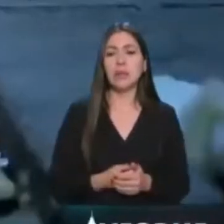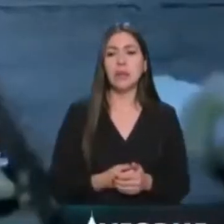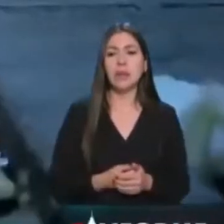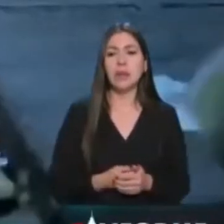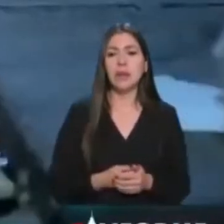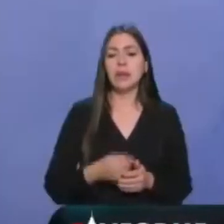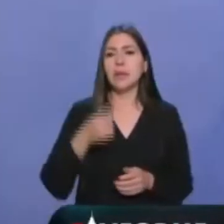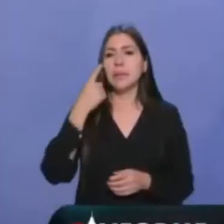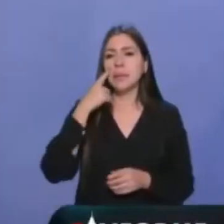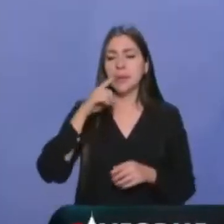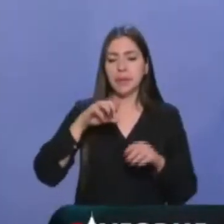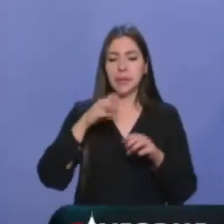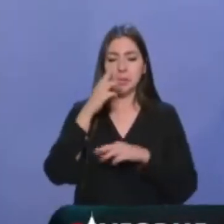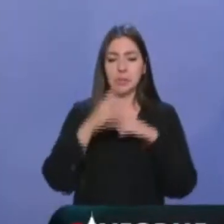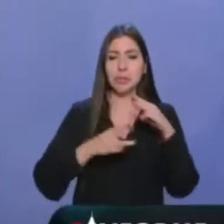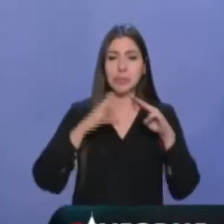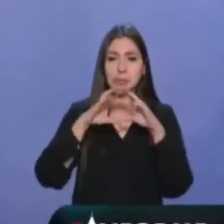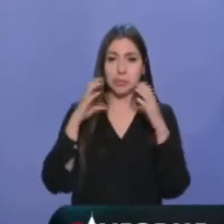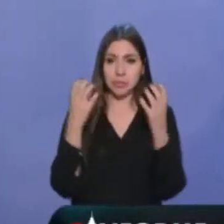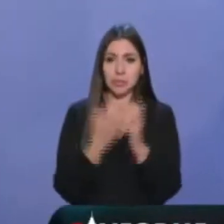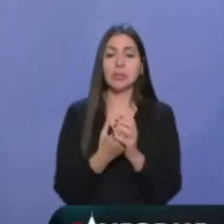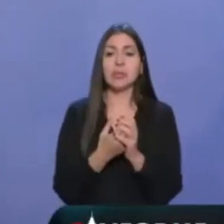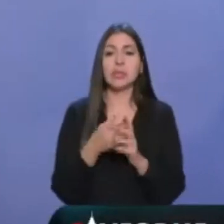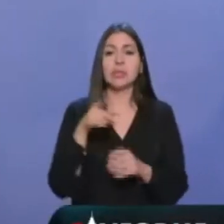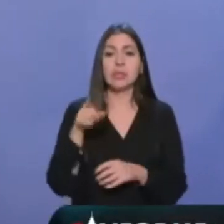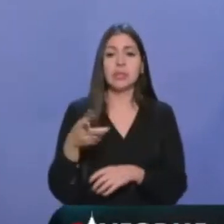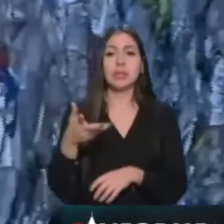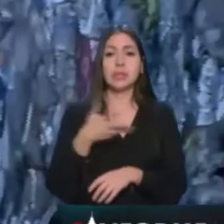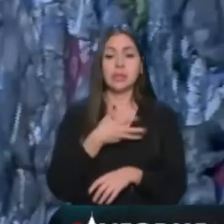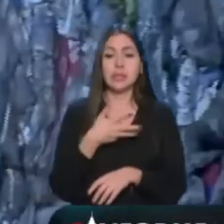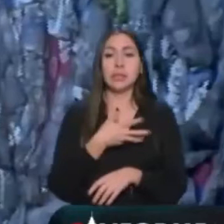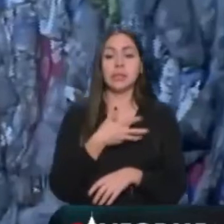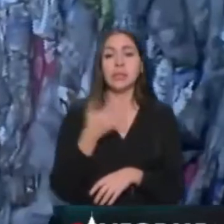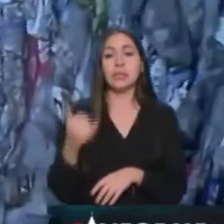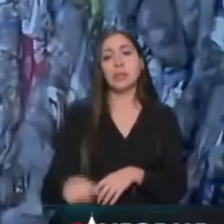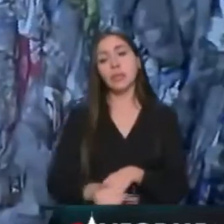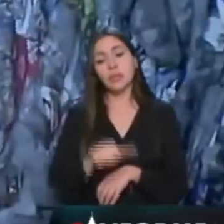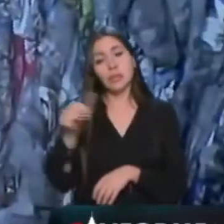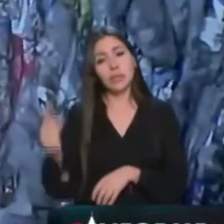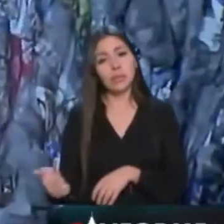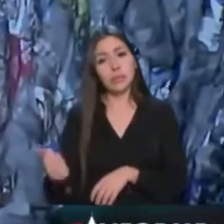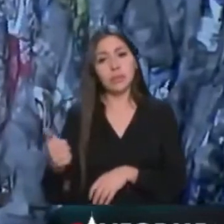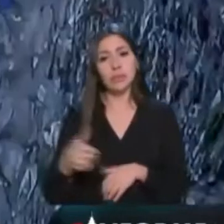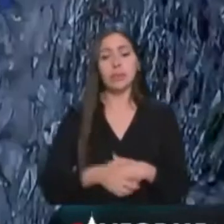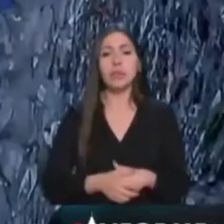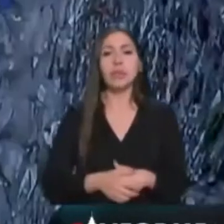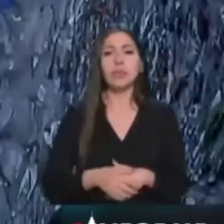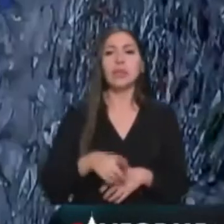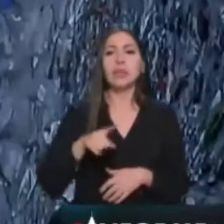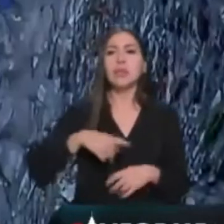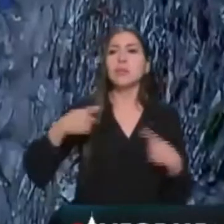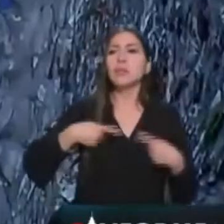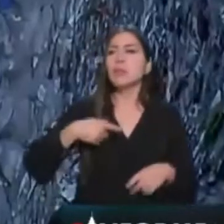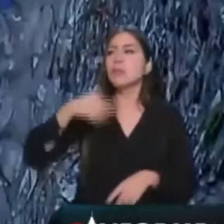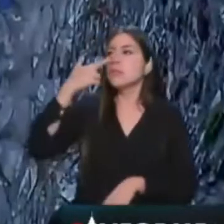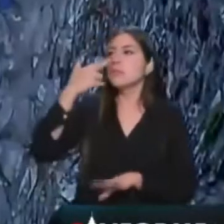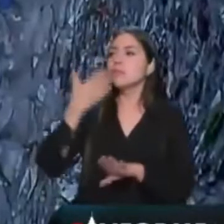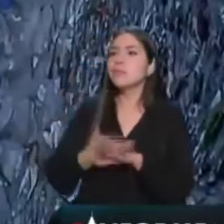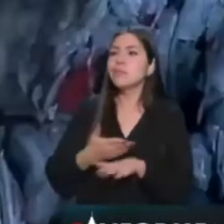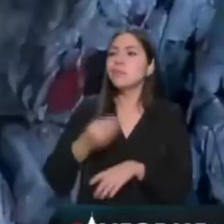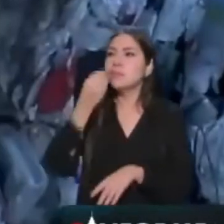sistema mundo, que es el capitalismo en el que nos encontramos, y los que de alguna manera pagamos las consecuencias de